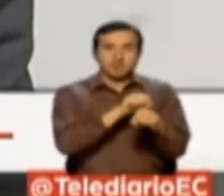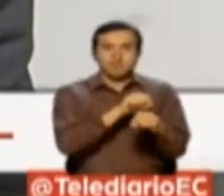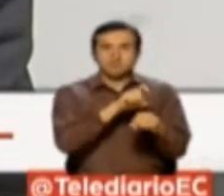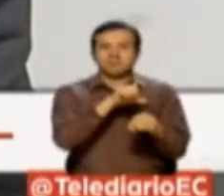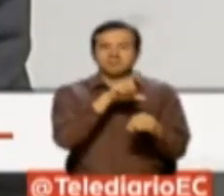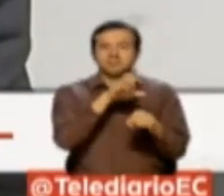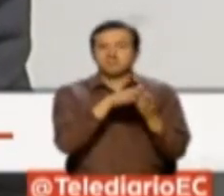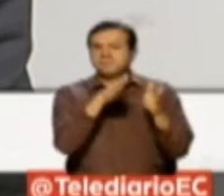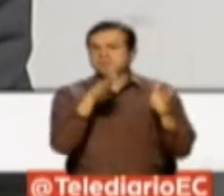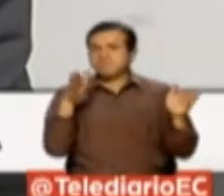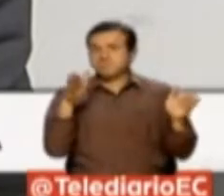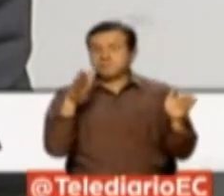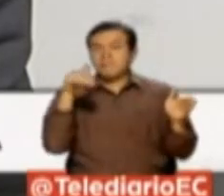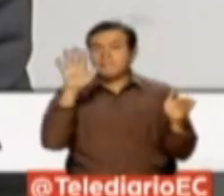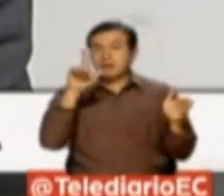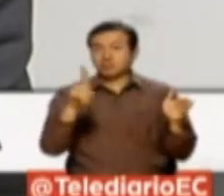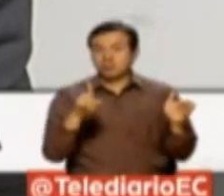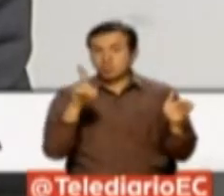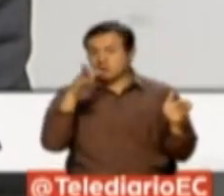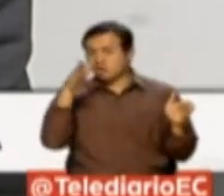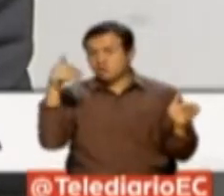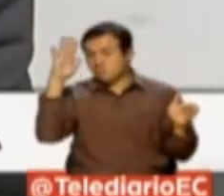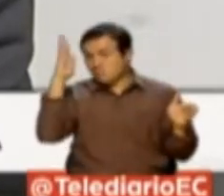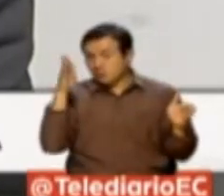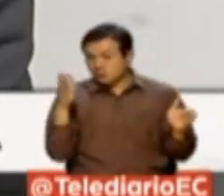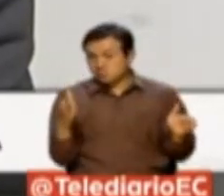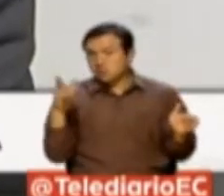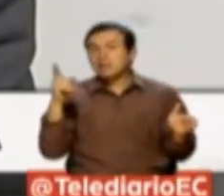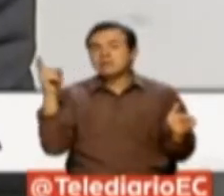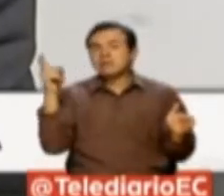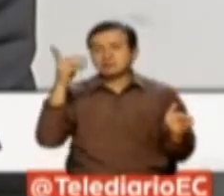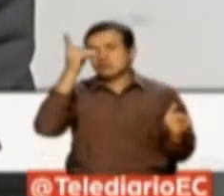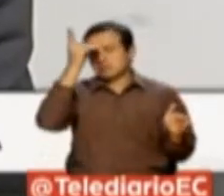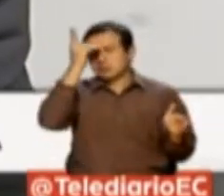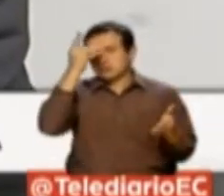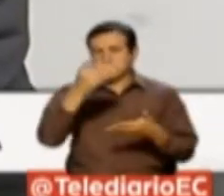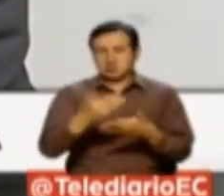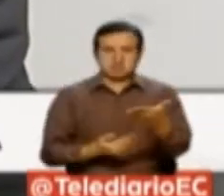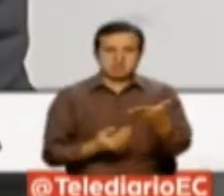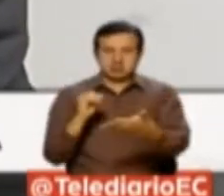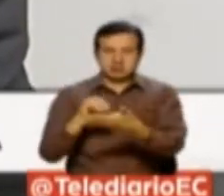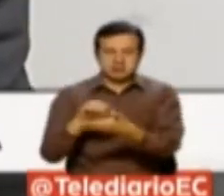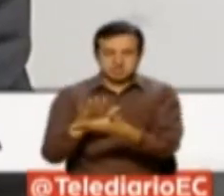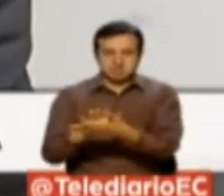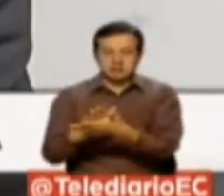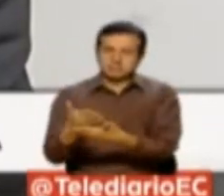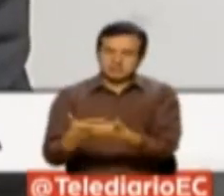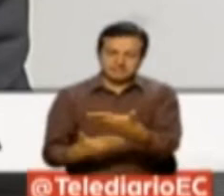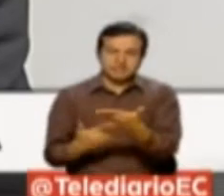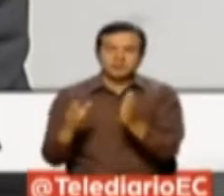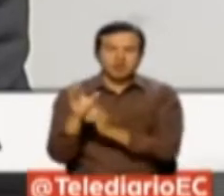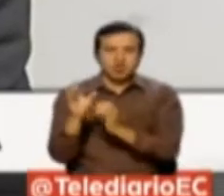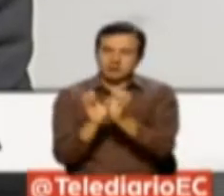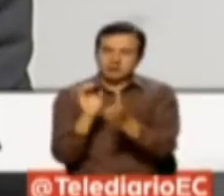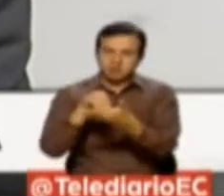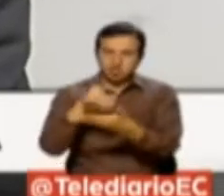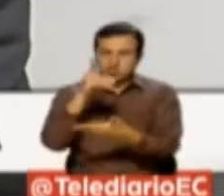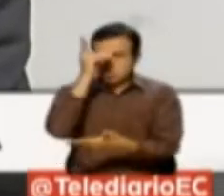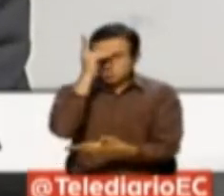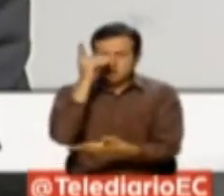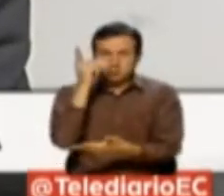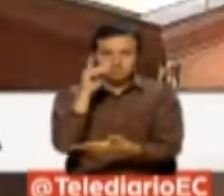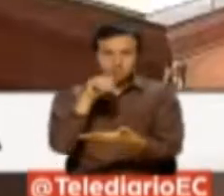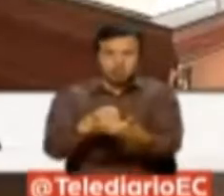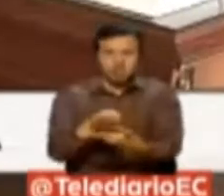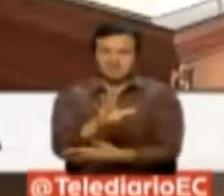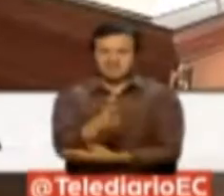al emitirlo a más de trescientos cincuenta y nueve días ya se debería contabilizar como deudas pero no lo